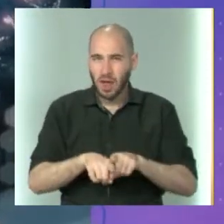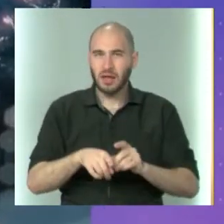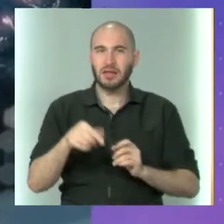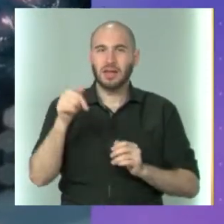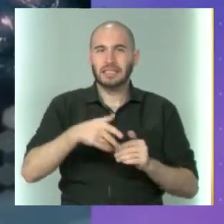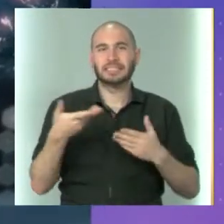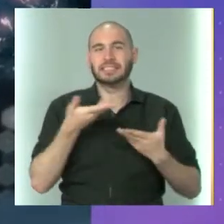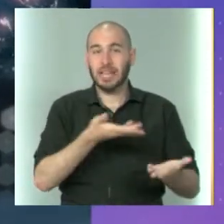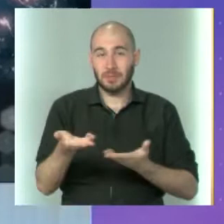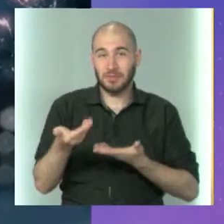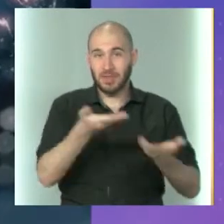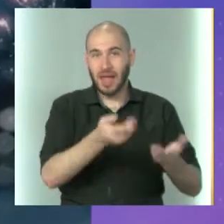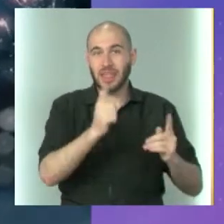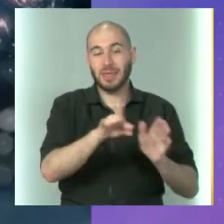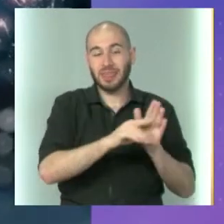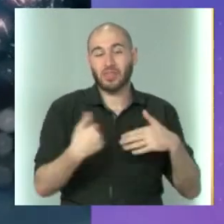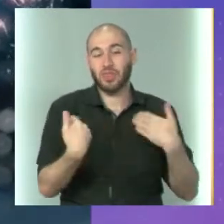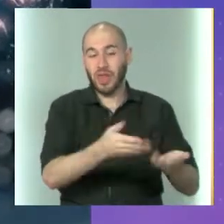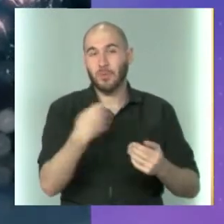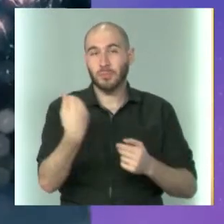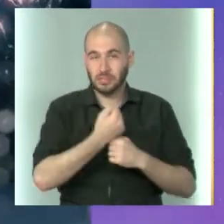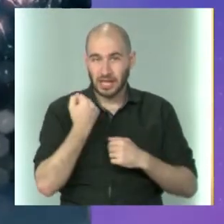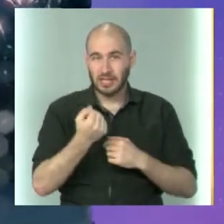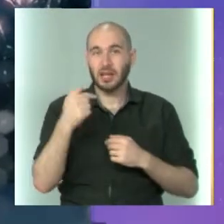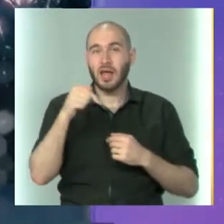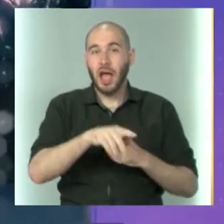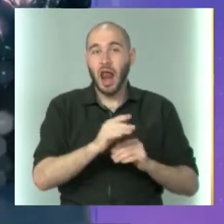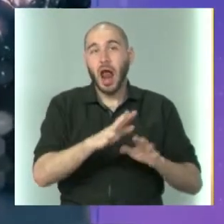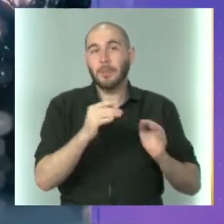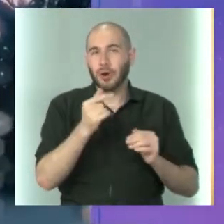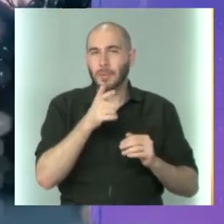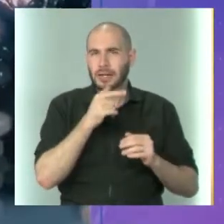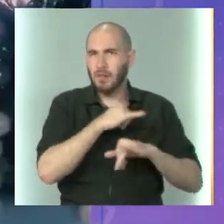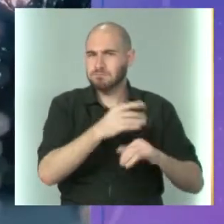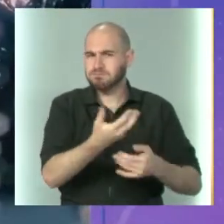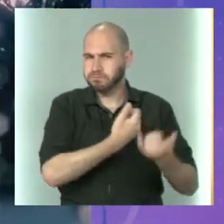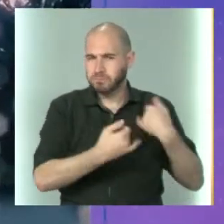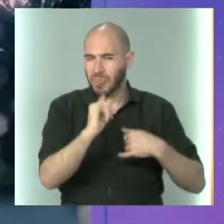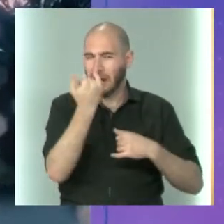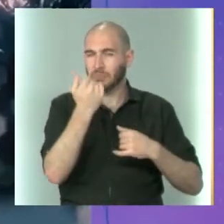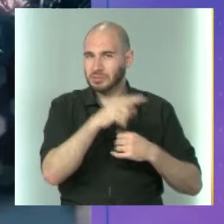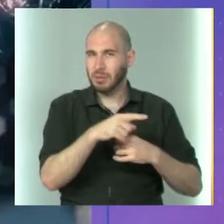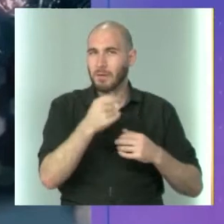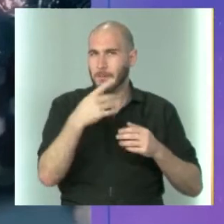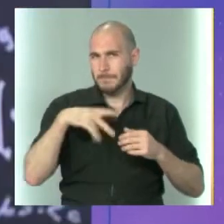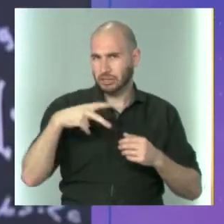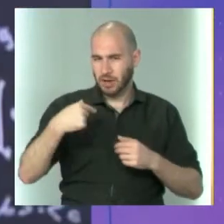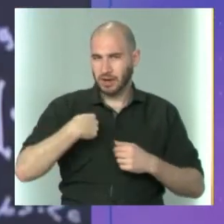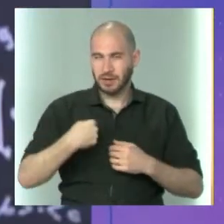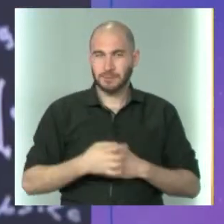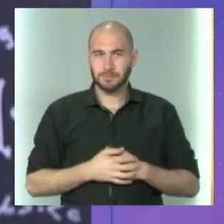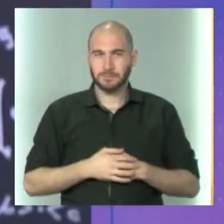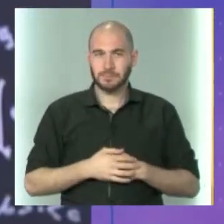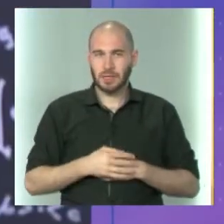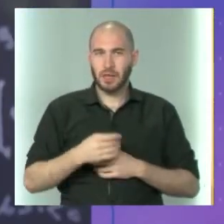un servicio, también enviamos data valiosa de la cual se podría deducir información muy, muy personal. O sea, por